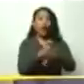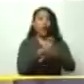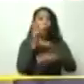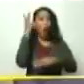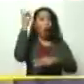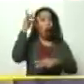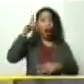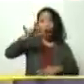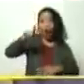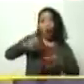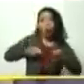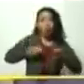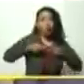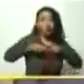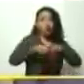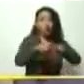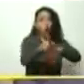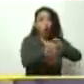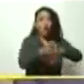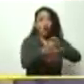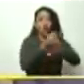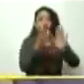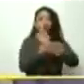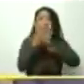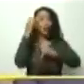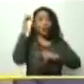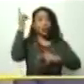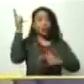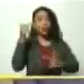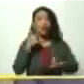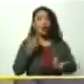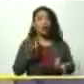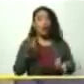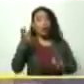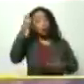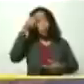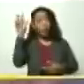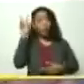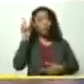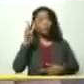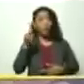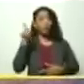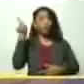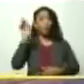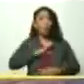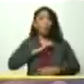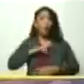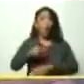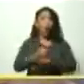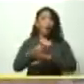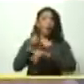sencillamente fracasó rotundamente por la resistencia del pueblo de Venezuela y de su gobierno y definitivamente